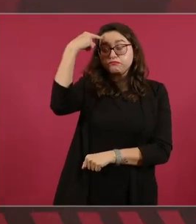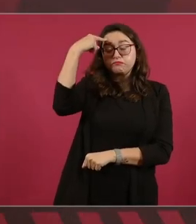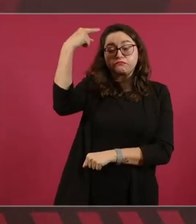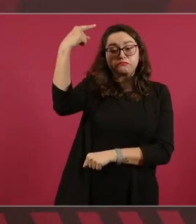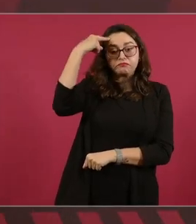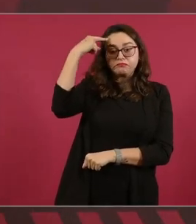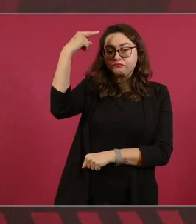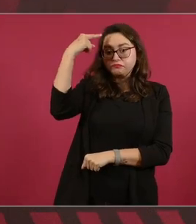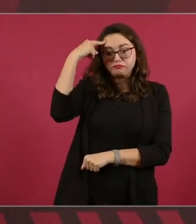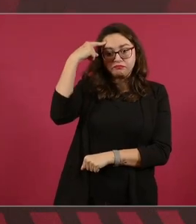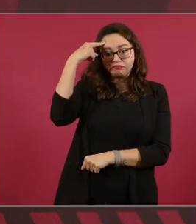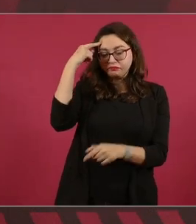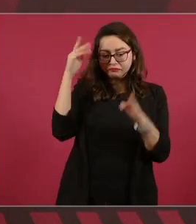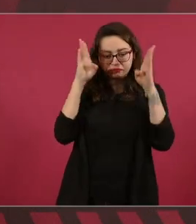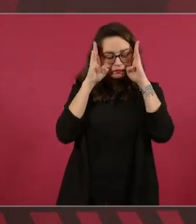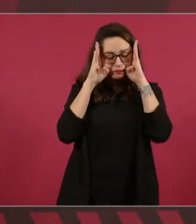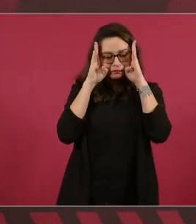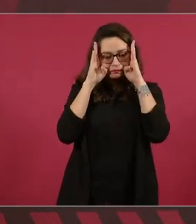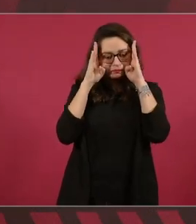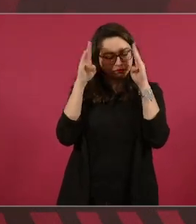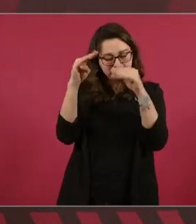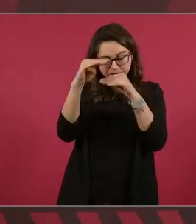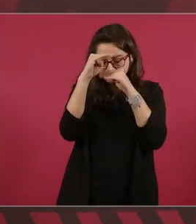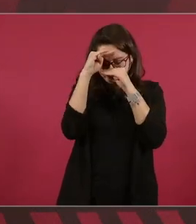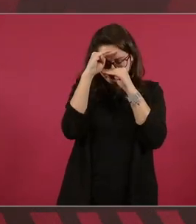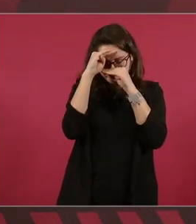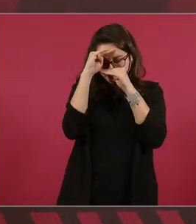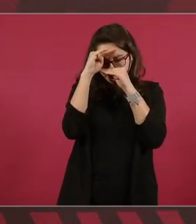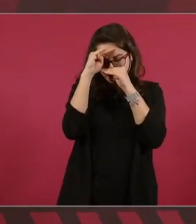creen, y sus jefes sobre todo,